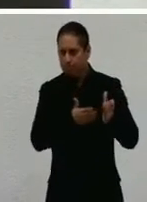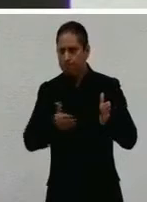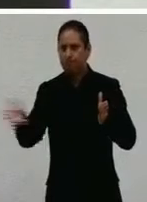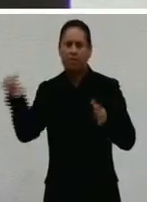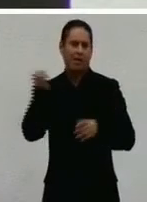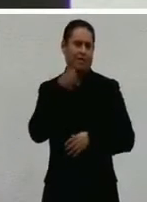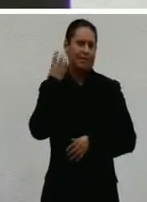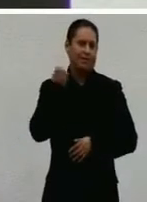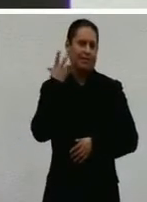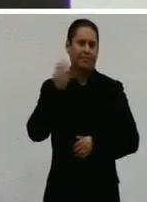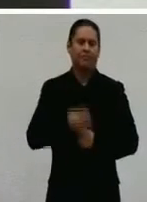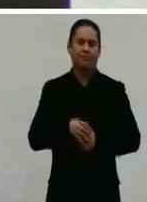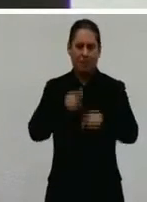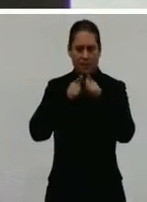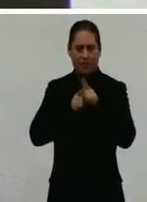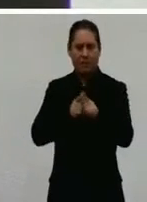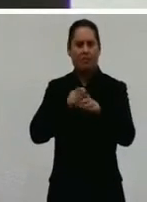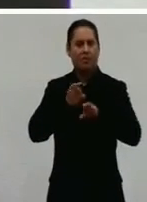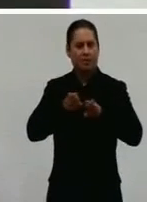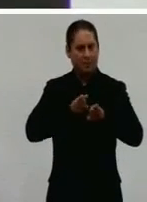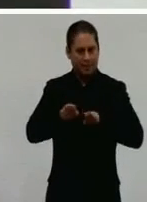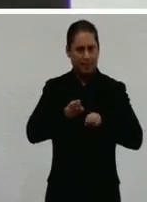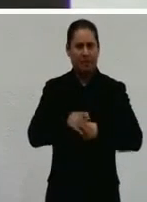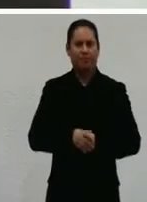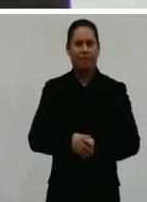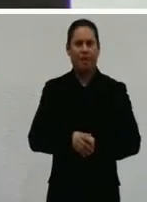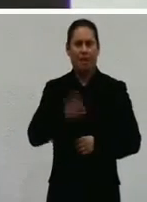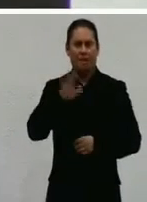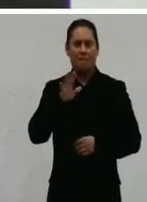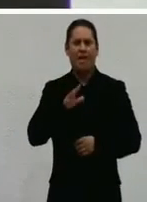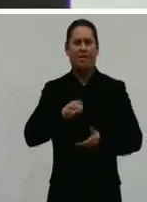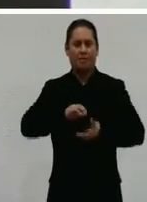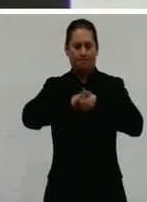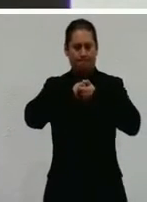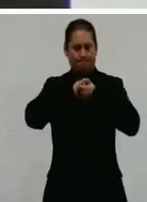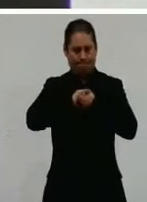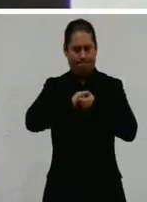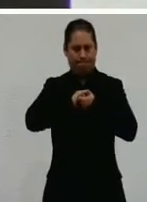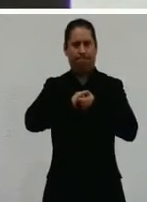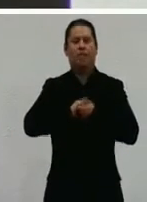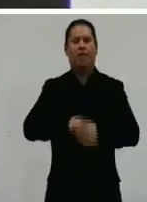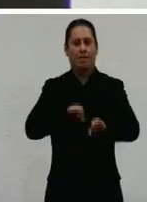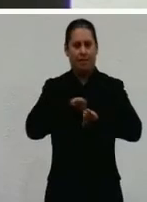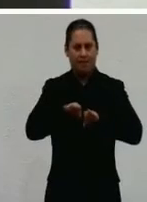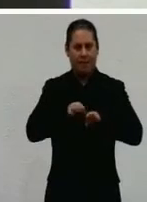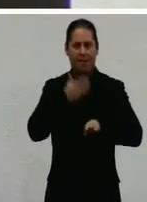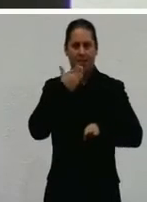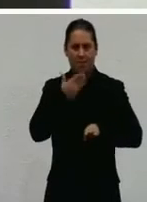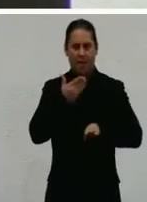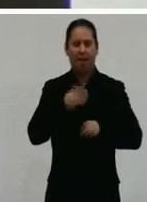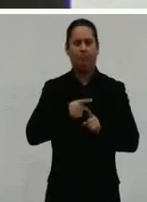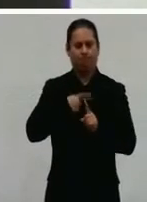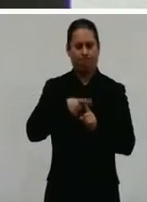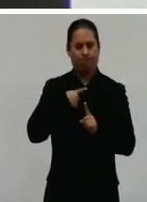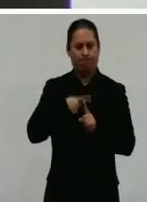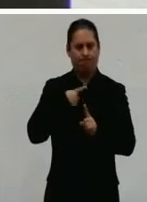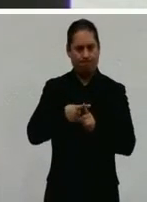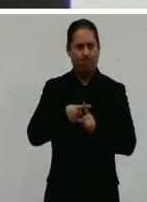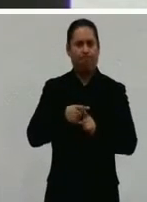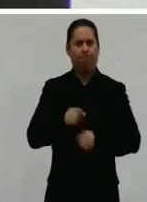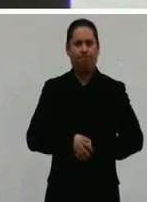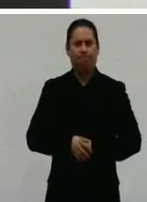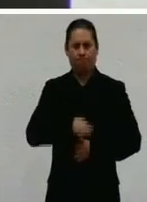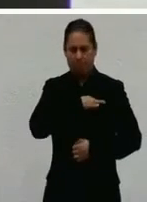de sesiones seguiremos trabajando hombro con hombro con todos tratando de hacer las cosas lo mejor que se